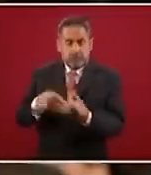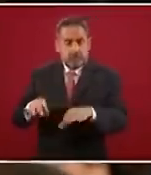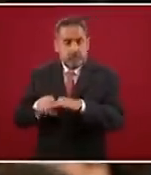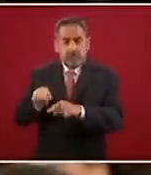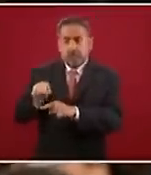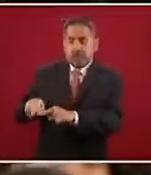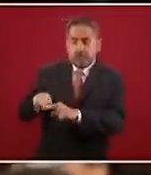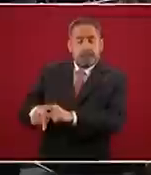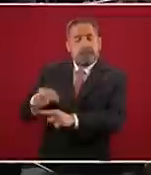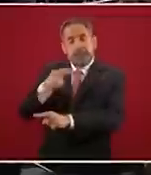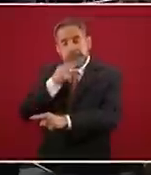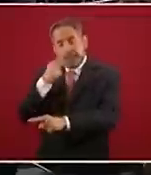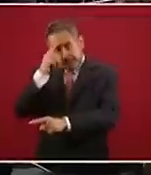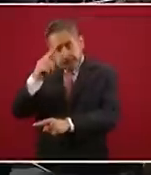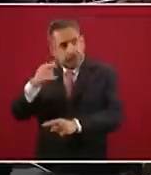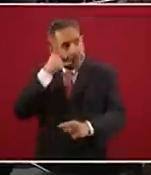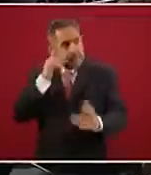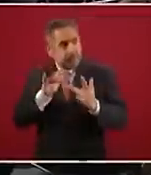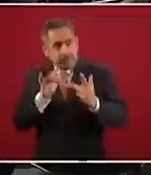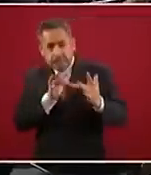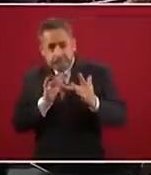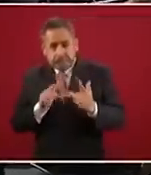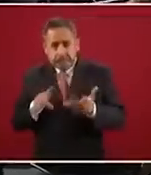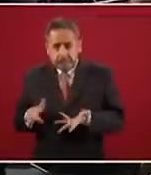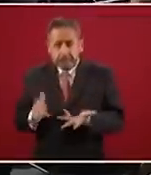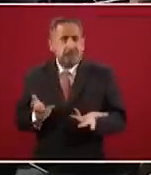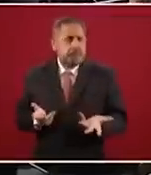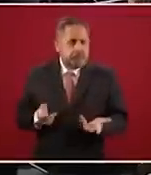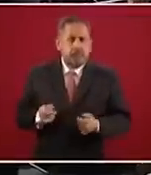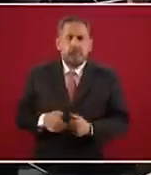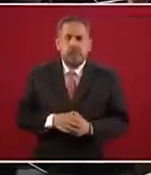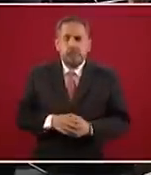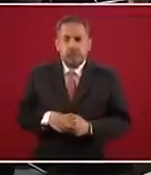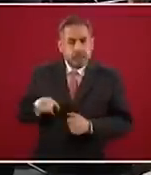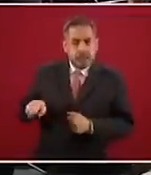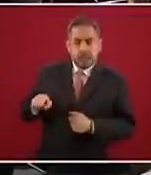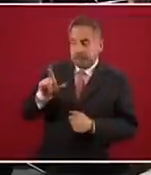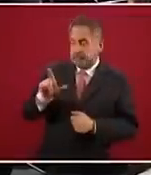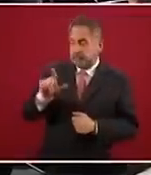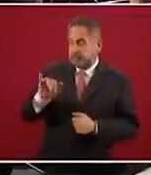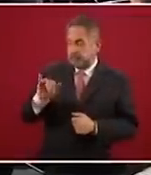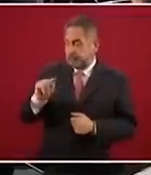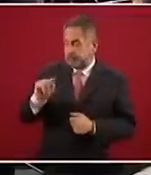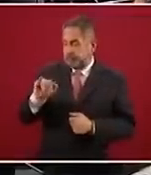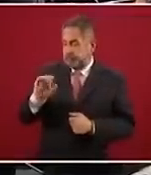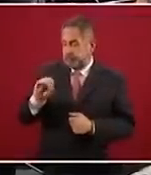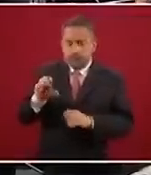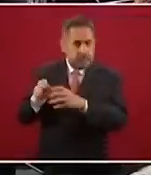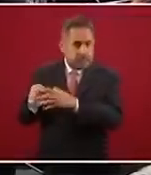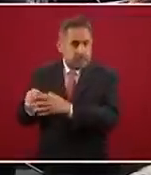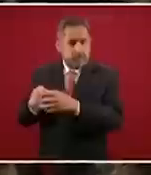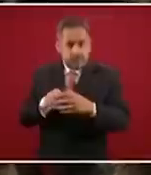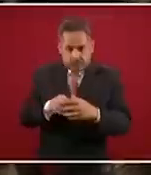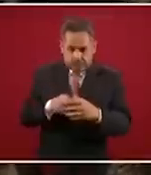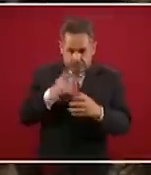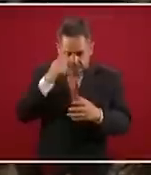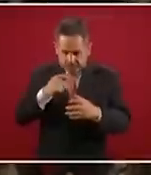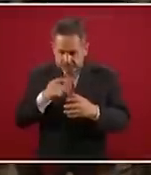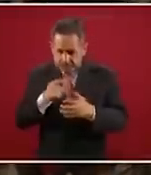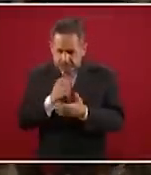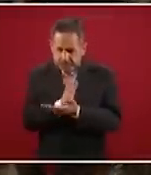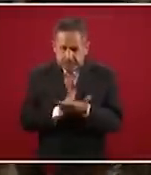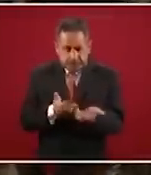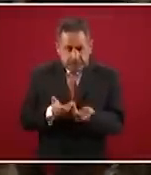este mineral. Aparte de eso, pues este mineral para la separación del litio se